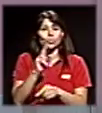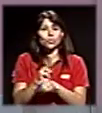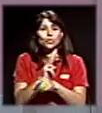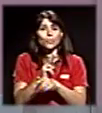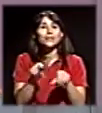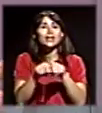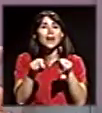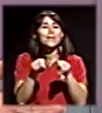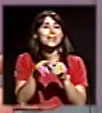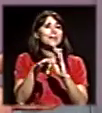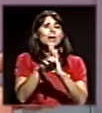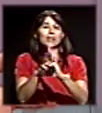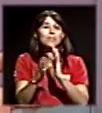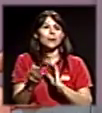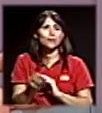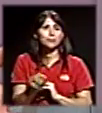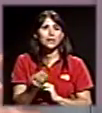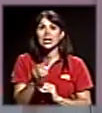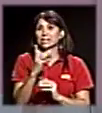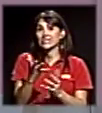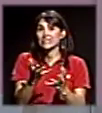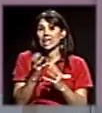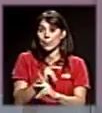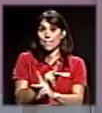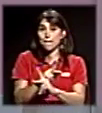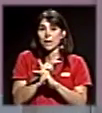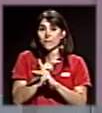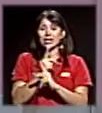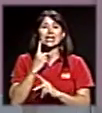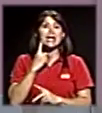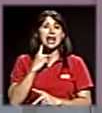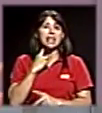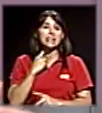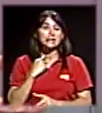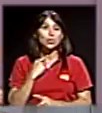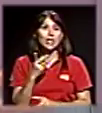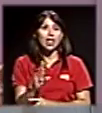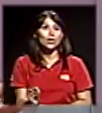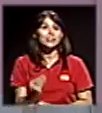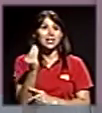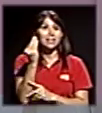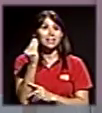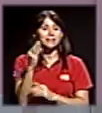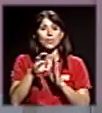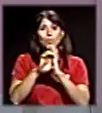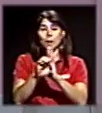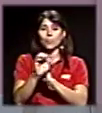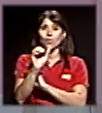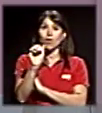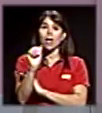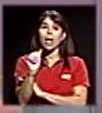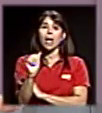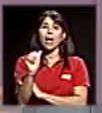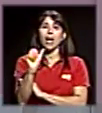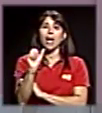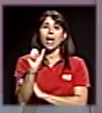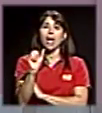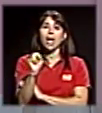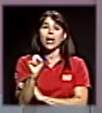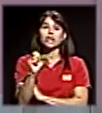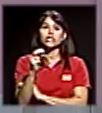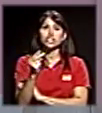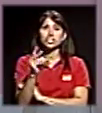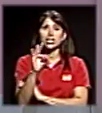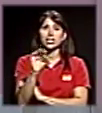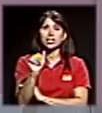por ejemplo si es para prevención de adicciones en adolescentes un camino como el ashtangi el mal nombrado ashtangi que en